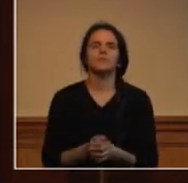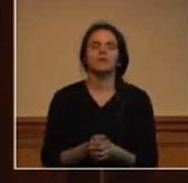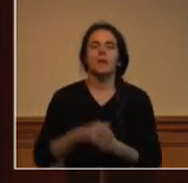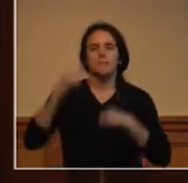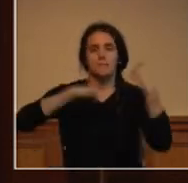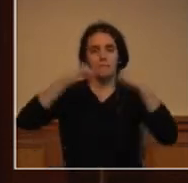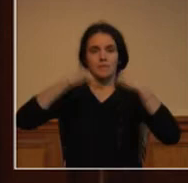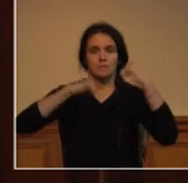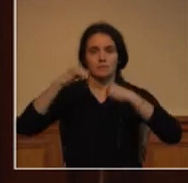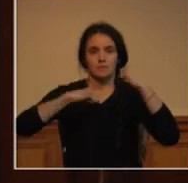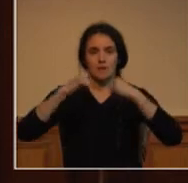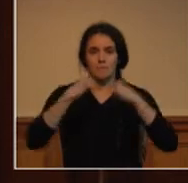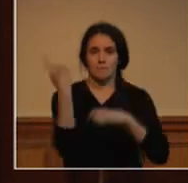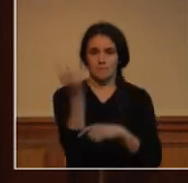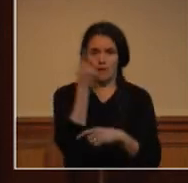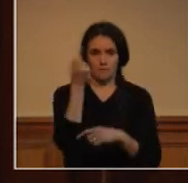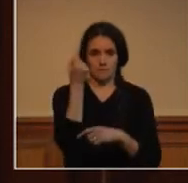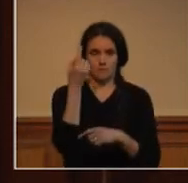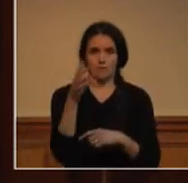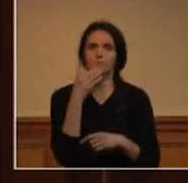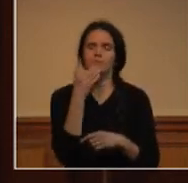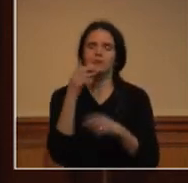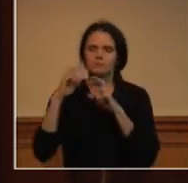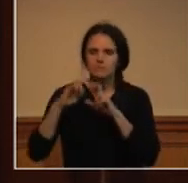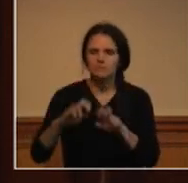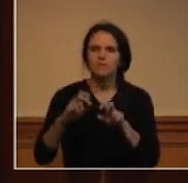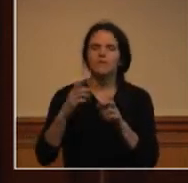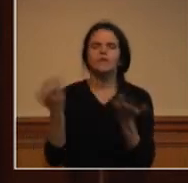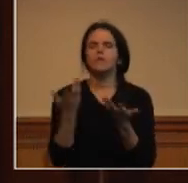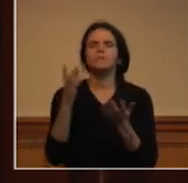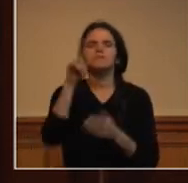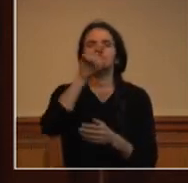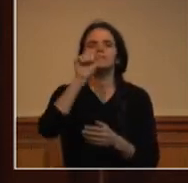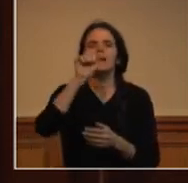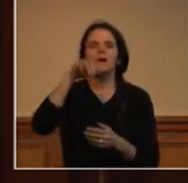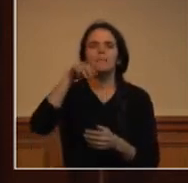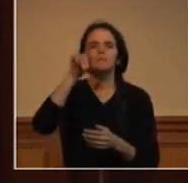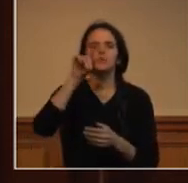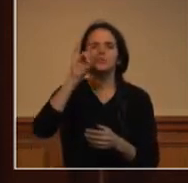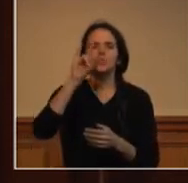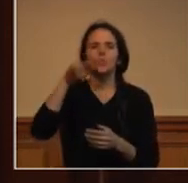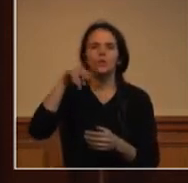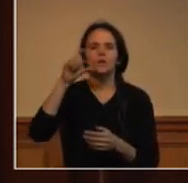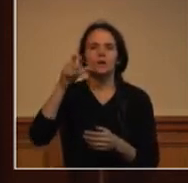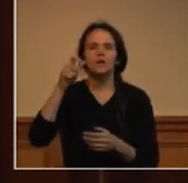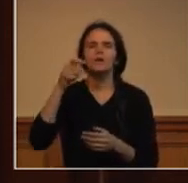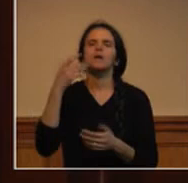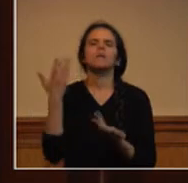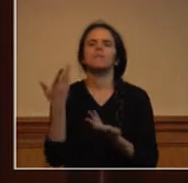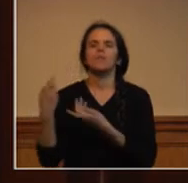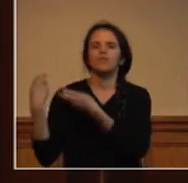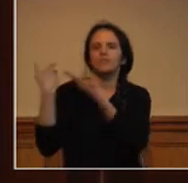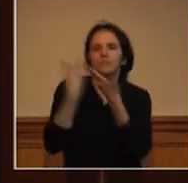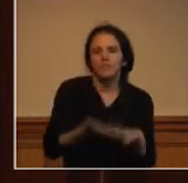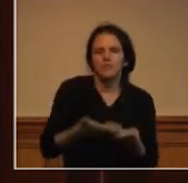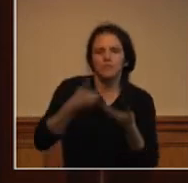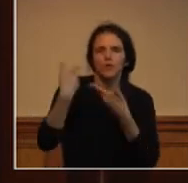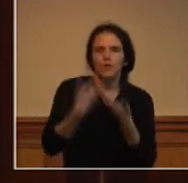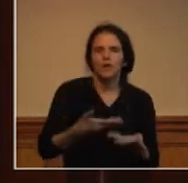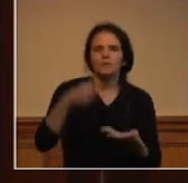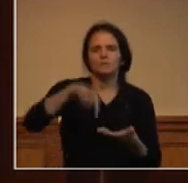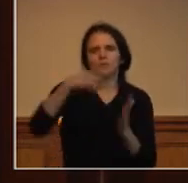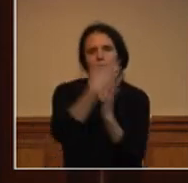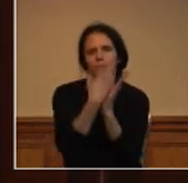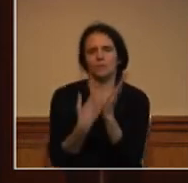se comprometió con el proceso de investigación a través de Samsung con donaciones que hizo para el proyecto, así